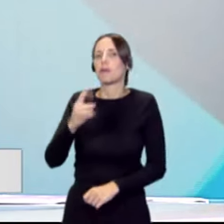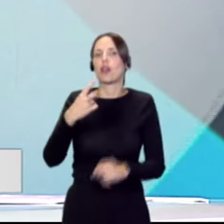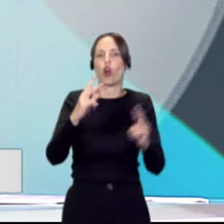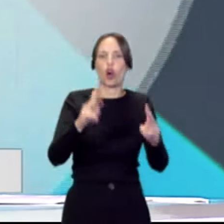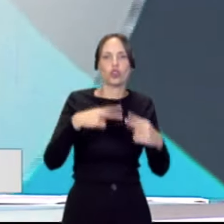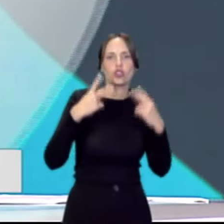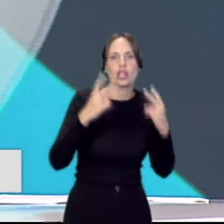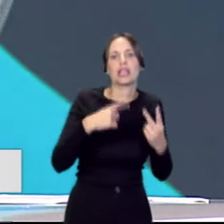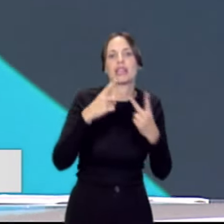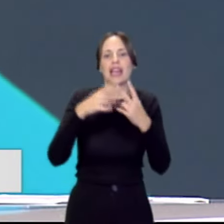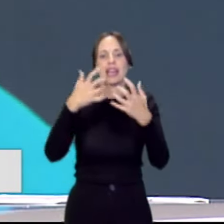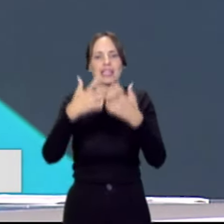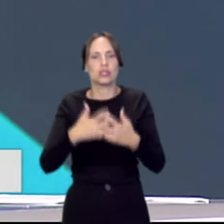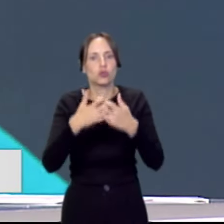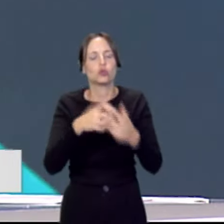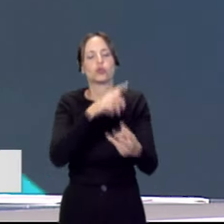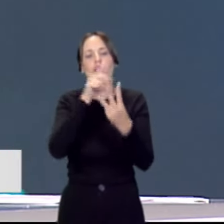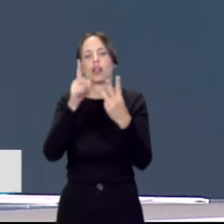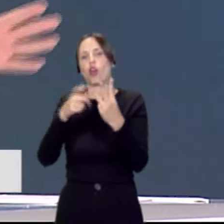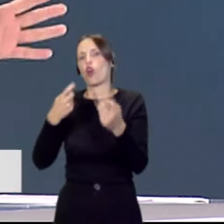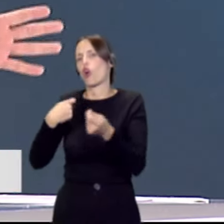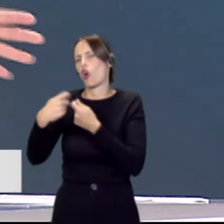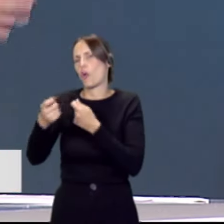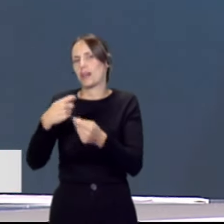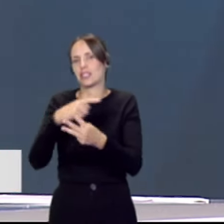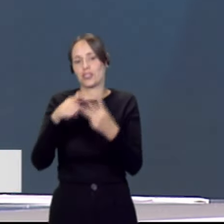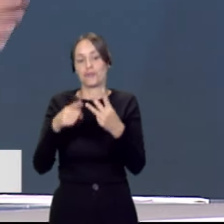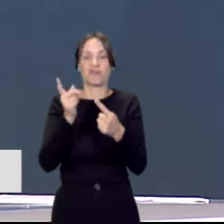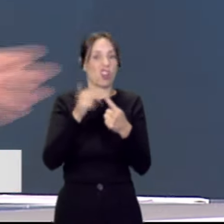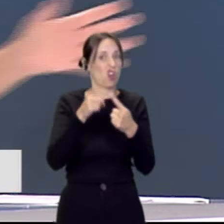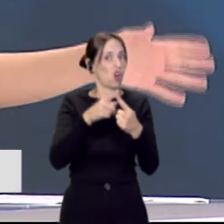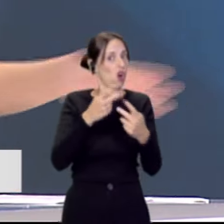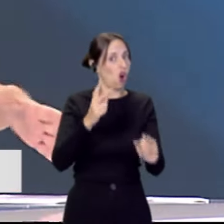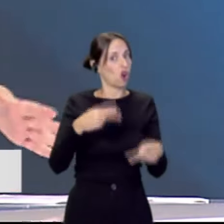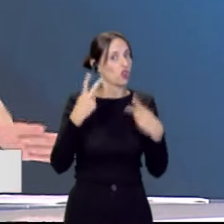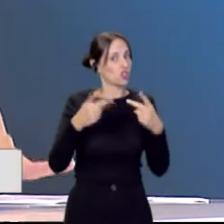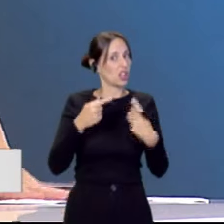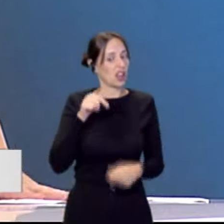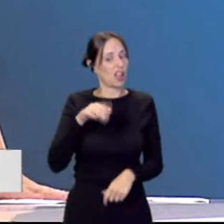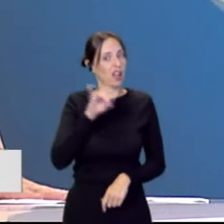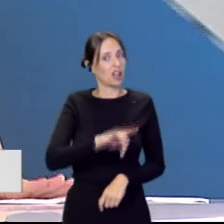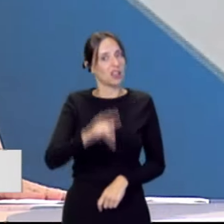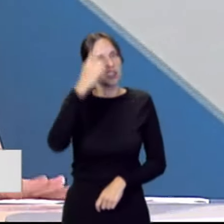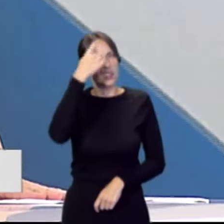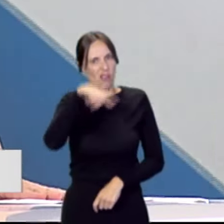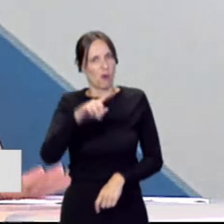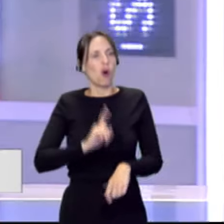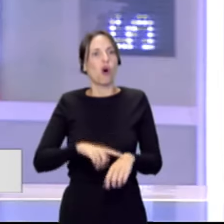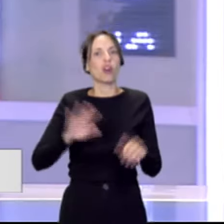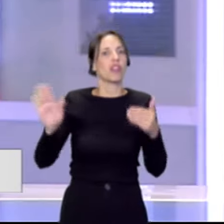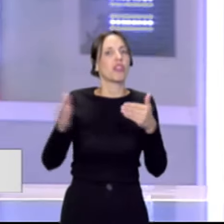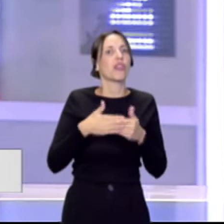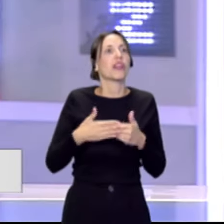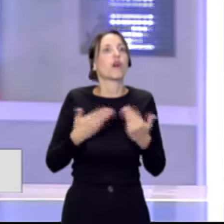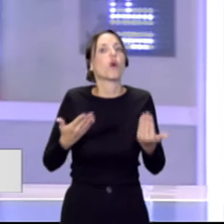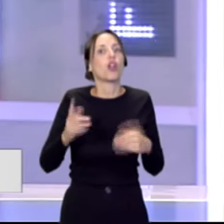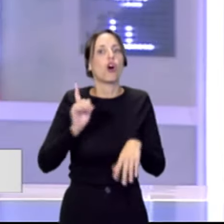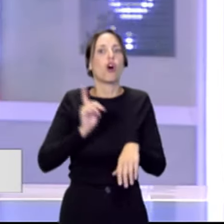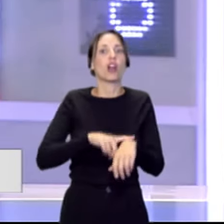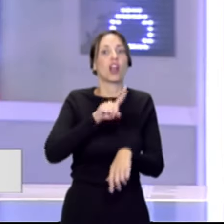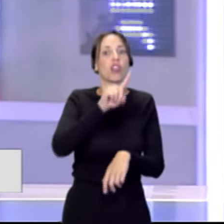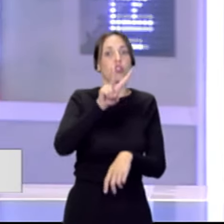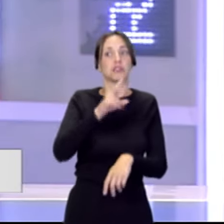y claro. Tercero el sector del comercio, sobre todo en hostelería, ya que en Canarias lo vemos que la hora de cierre puede ser a las 12 y nosotros seguimos